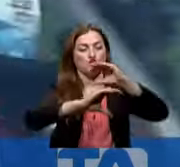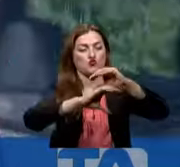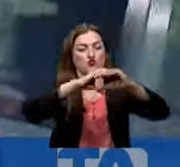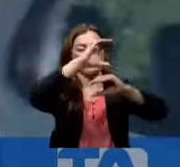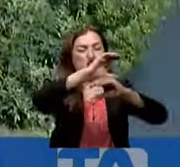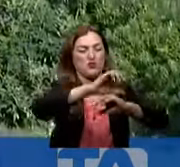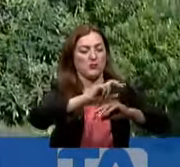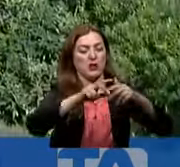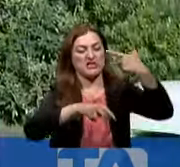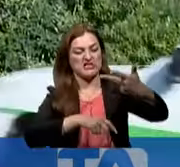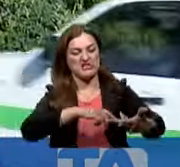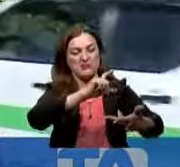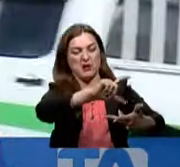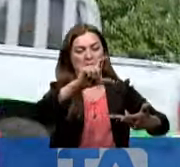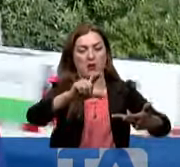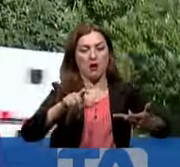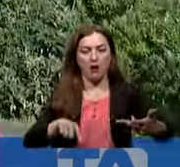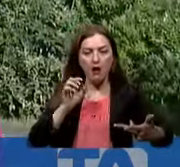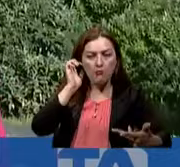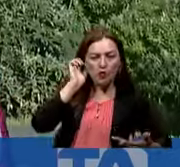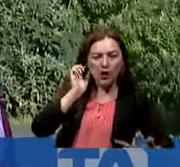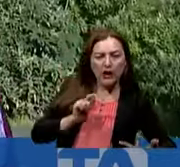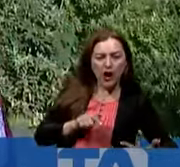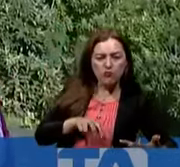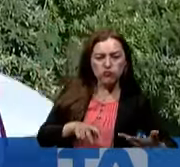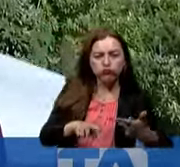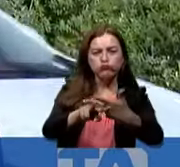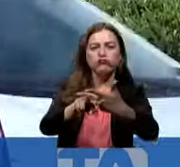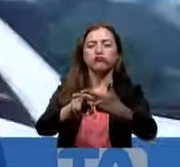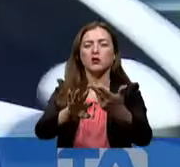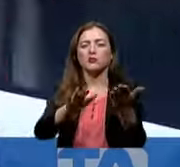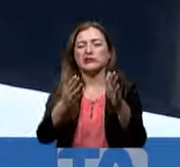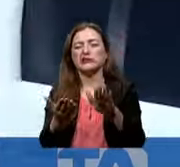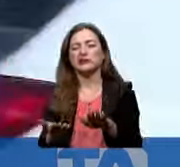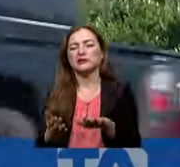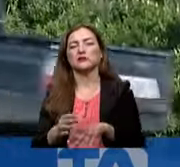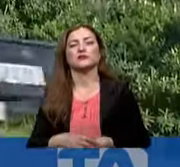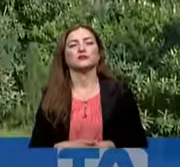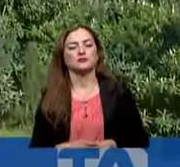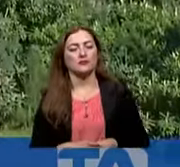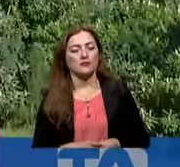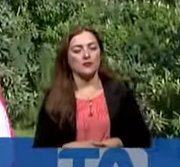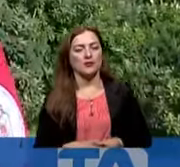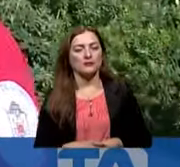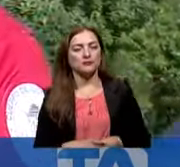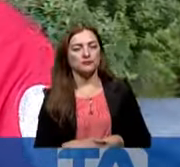se había virado. Producto de esto pues se encontraba una persona fallecida debajo del